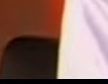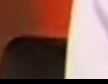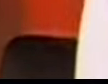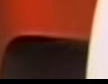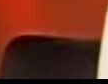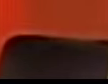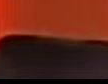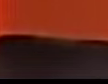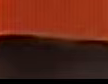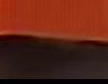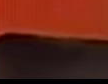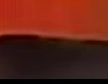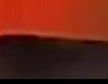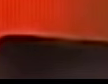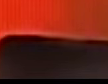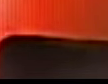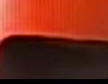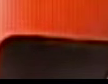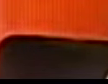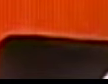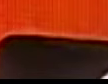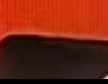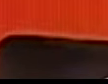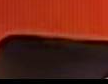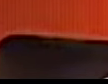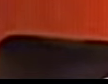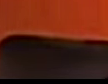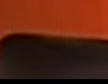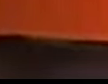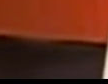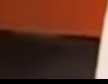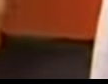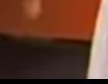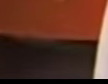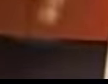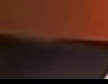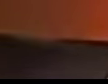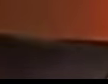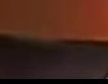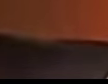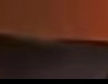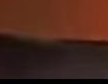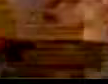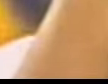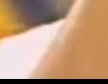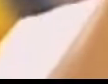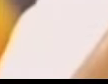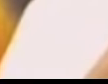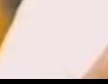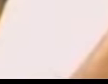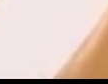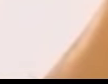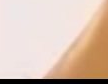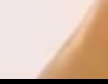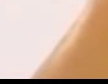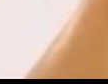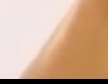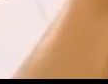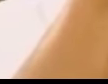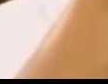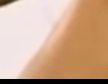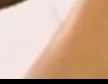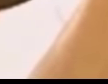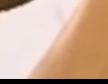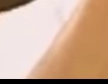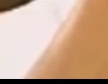pollo jugo de frutas. ¿Pollo o carne? De carne. Pollo, pollo. Pollo. Oiga, taquina es cantar, tucuna